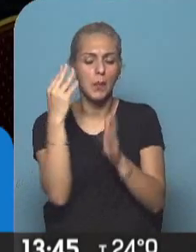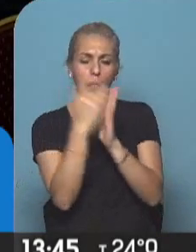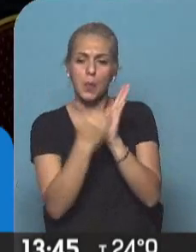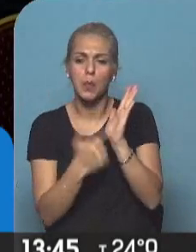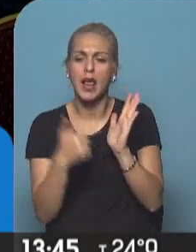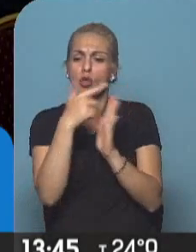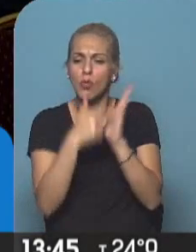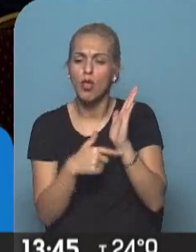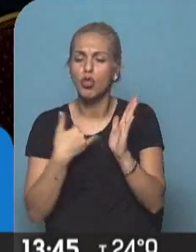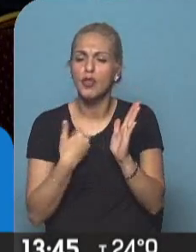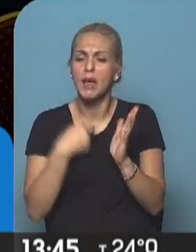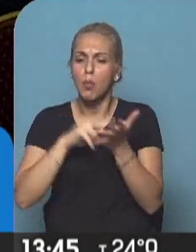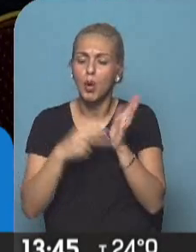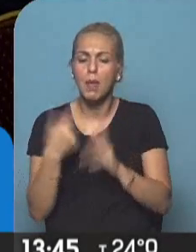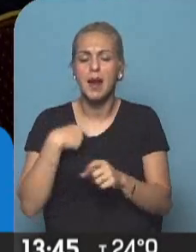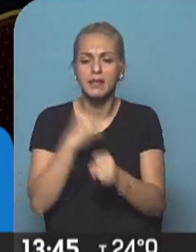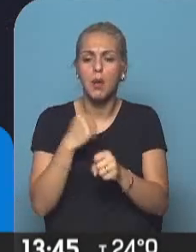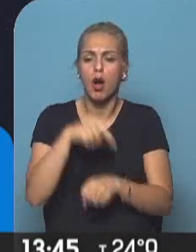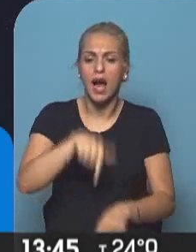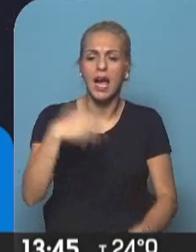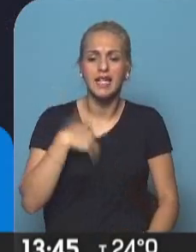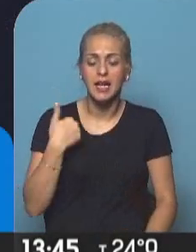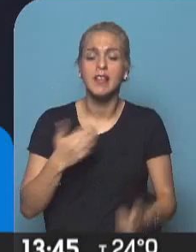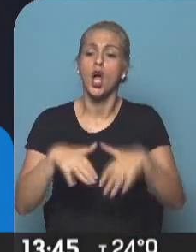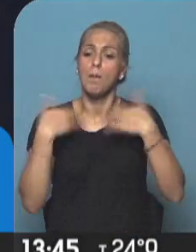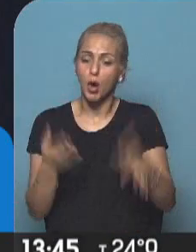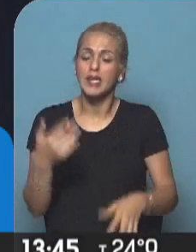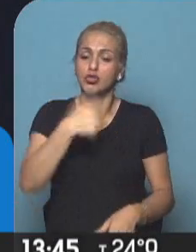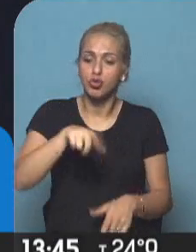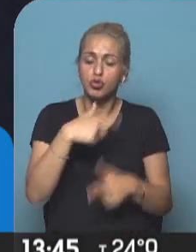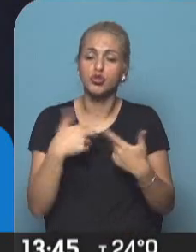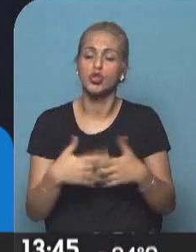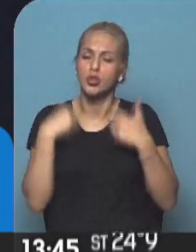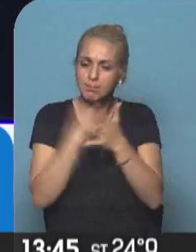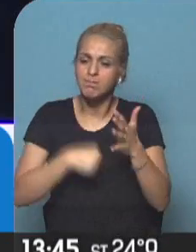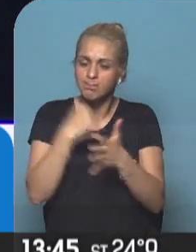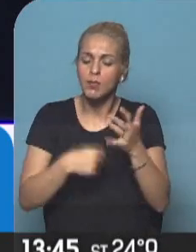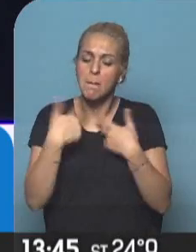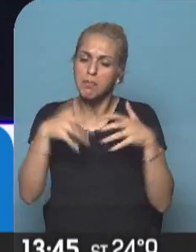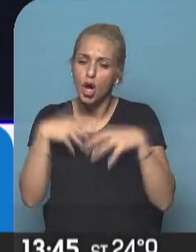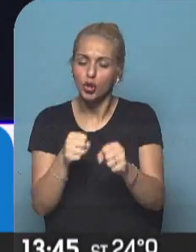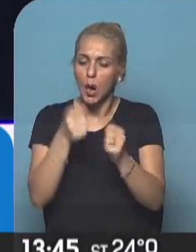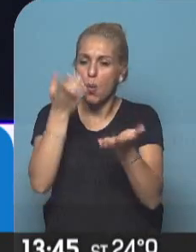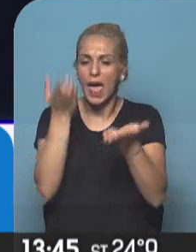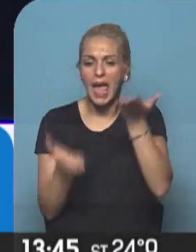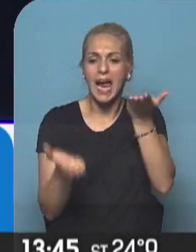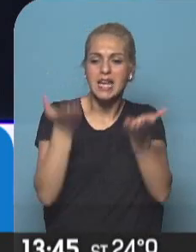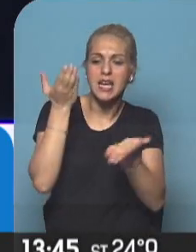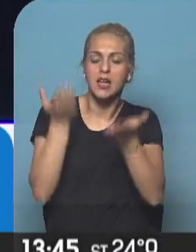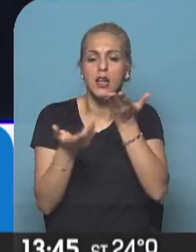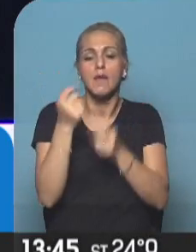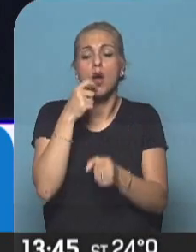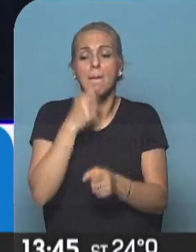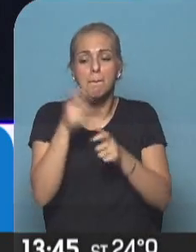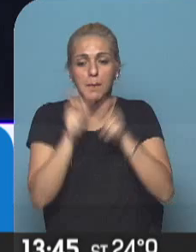los problemas del empleo en la Argentina. Y por eso es un gran desafío para nosotros encontrar esos equilibrios entre aquellos trabajadores